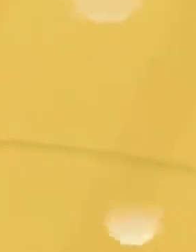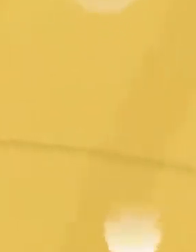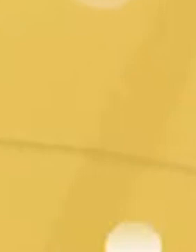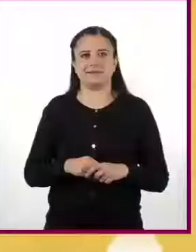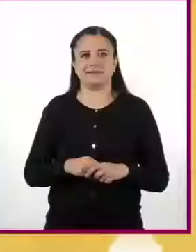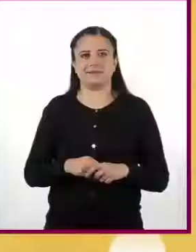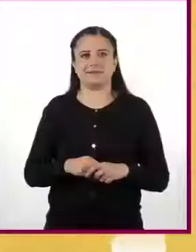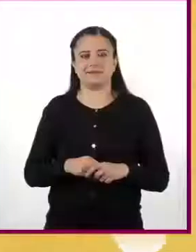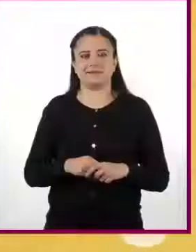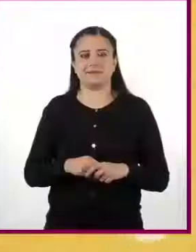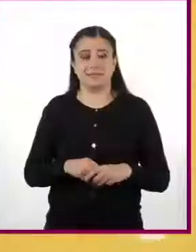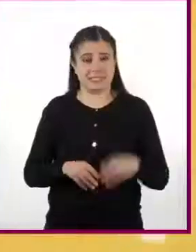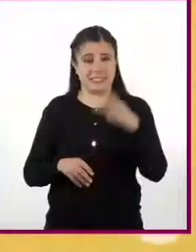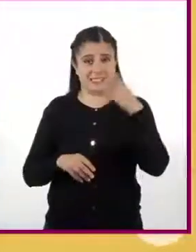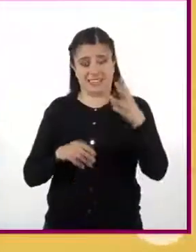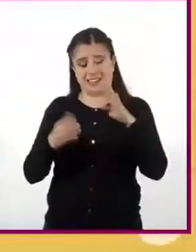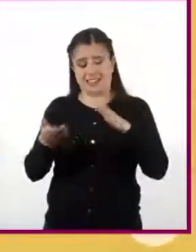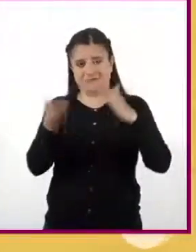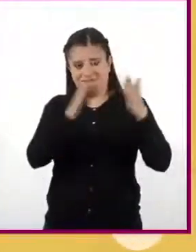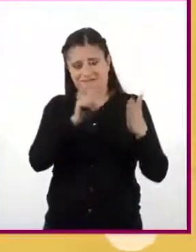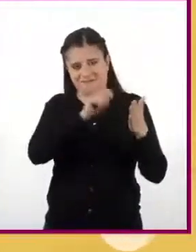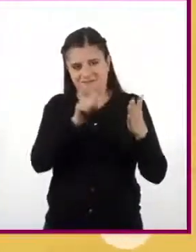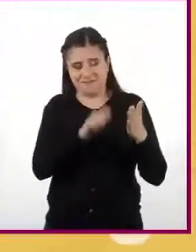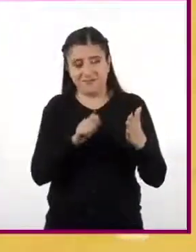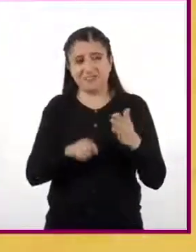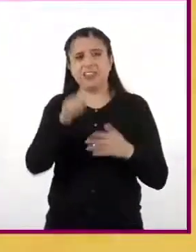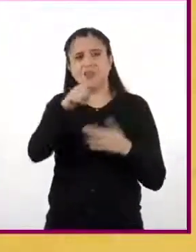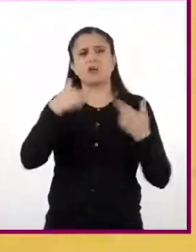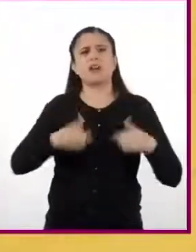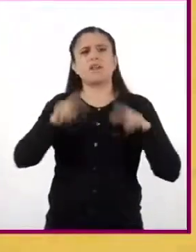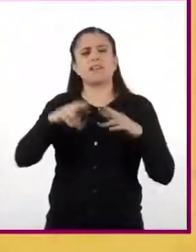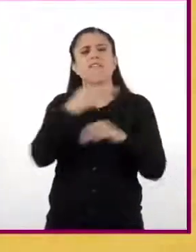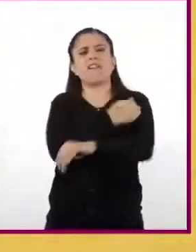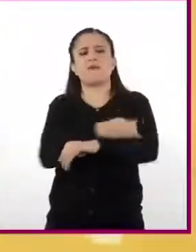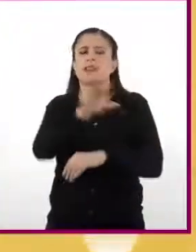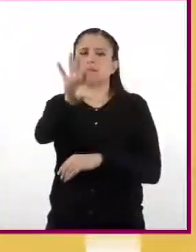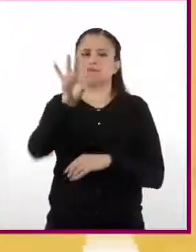Y en la cara 3, de una o un representante familiar.